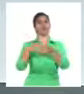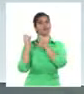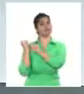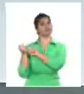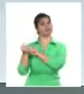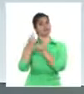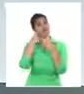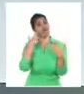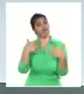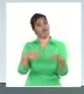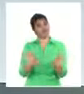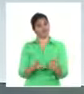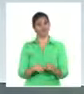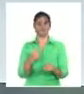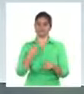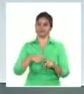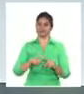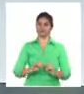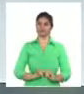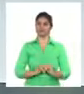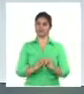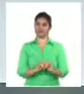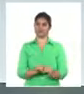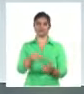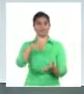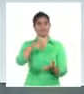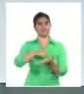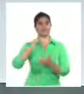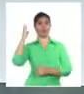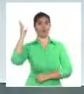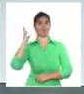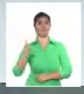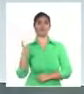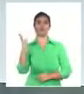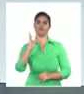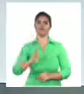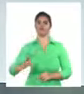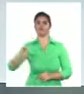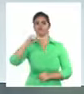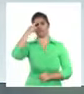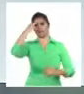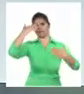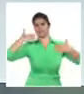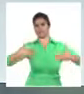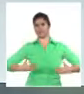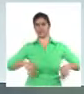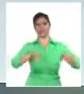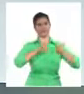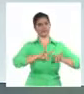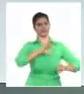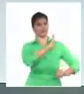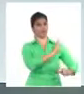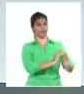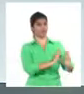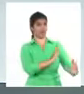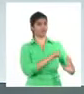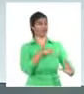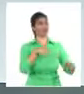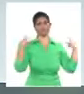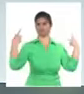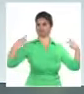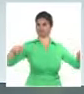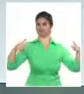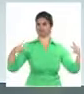Sofuel. Nosotros cambiamos de tema. El Centro de Biofísica Médica, perteneciente a la Universidad de Oriente, líder en el desarrollo de equipos y productos